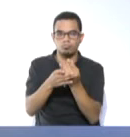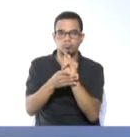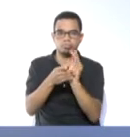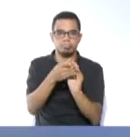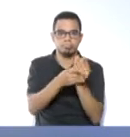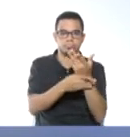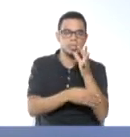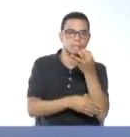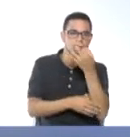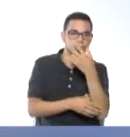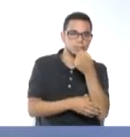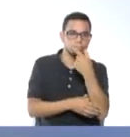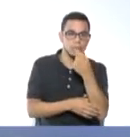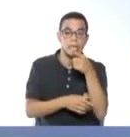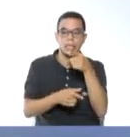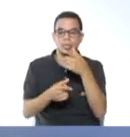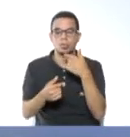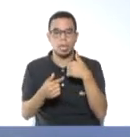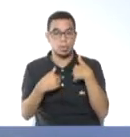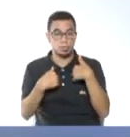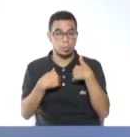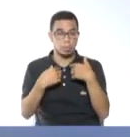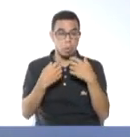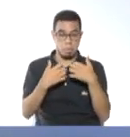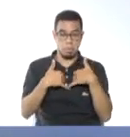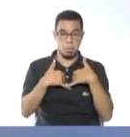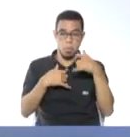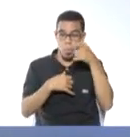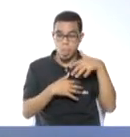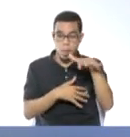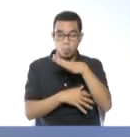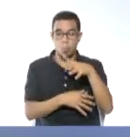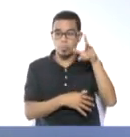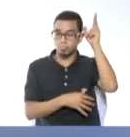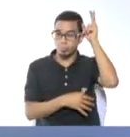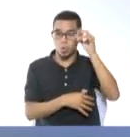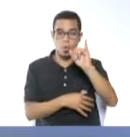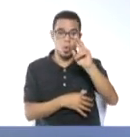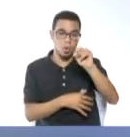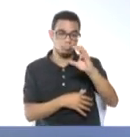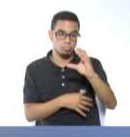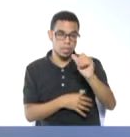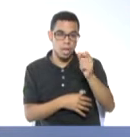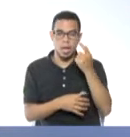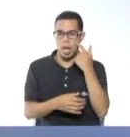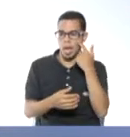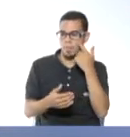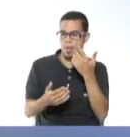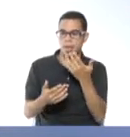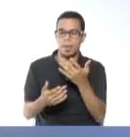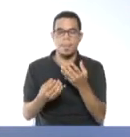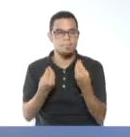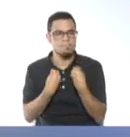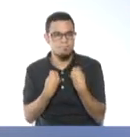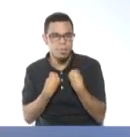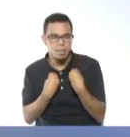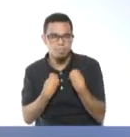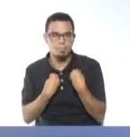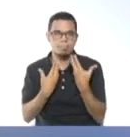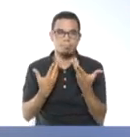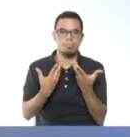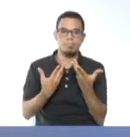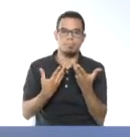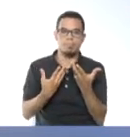educan en función de ver realidades, de enfrentar nuevos contextos, ver contextos urbanos,